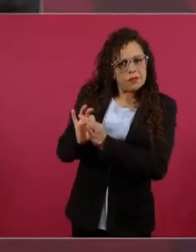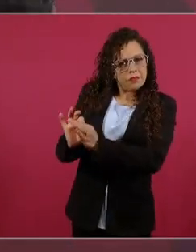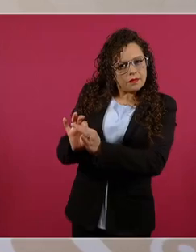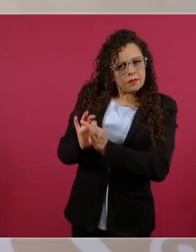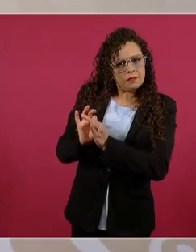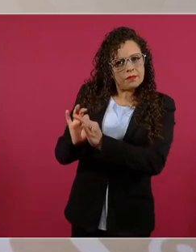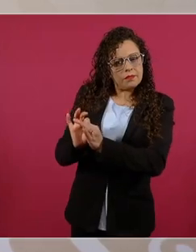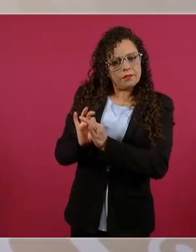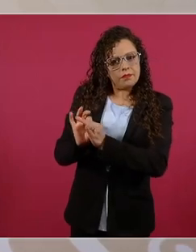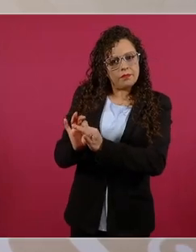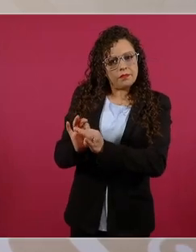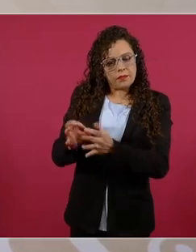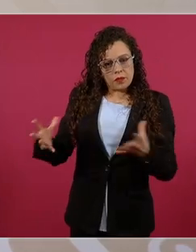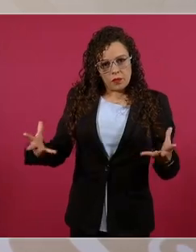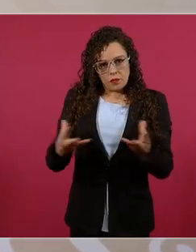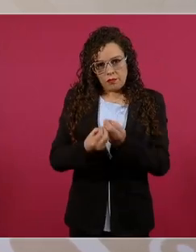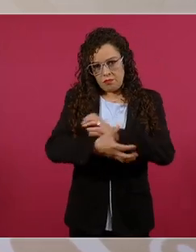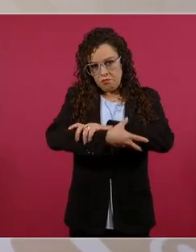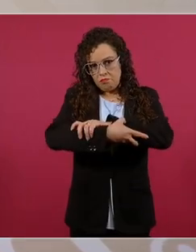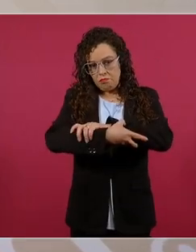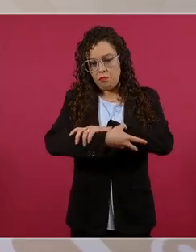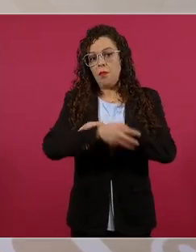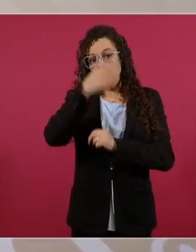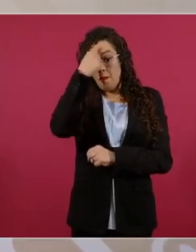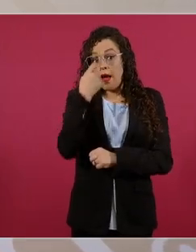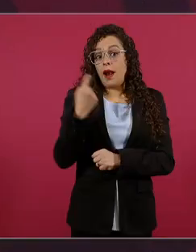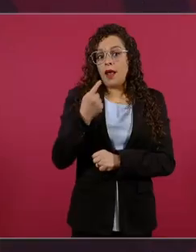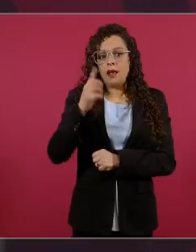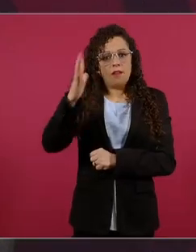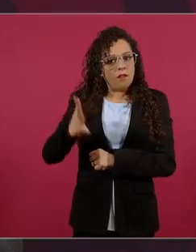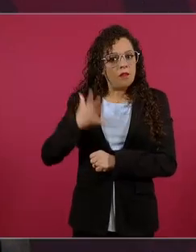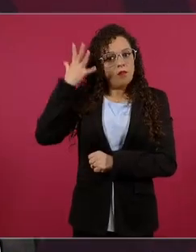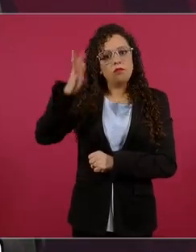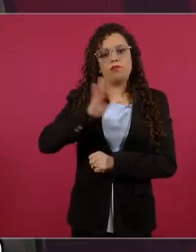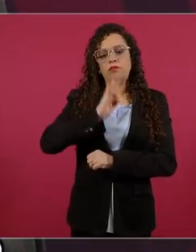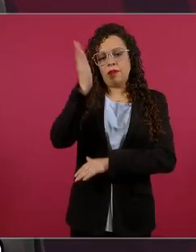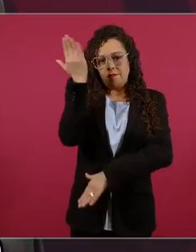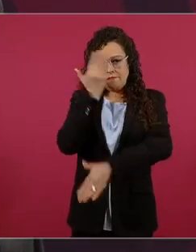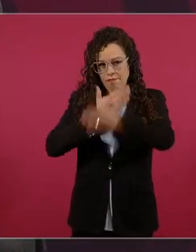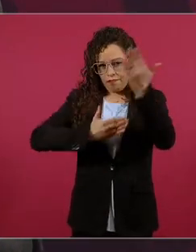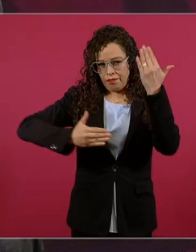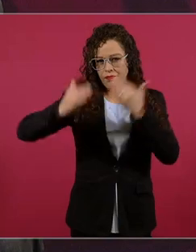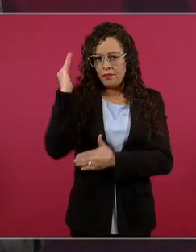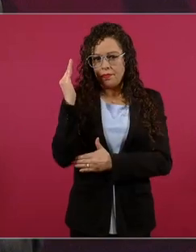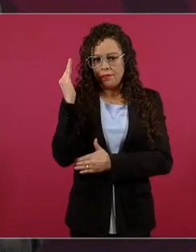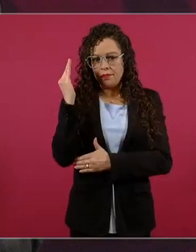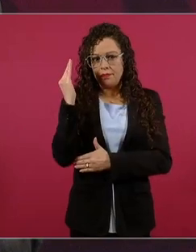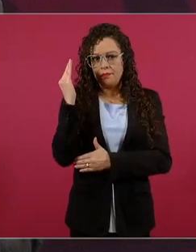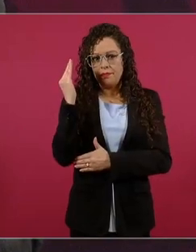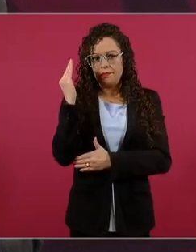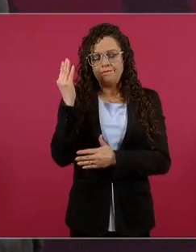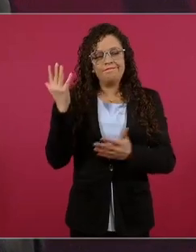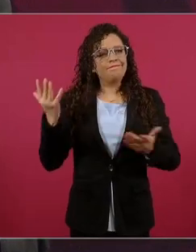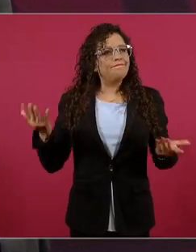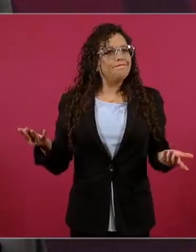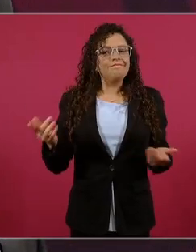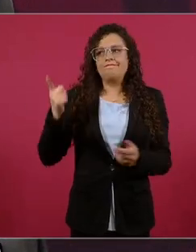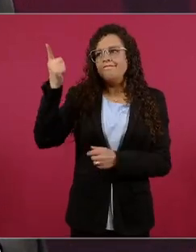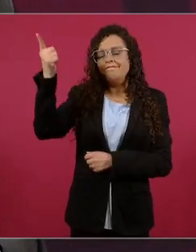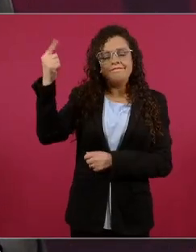para ir hacia adelante. Creo que no lo entendieron y además